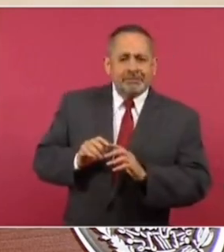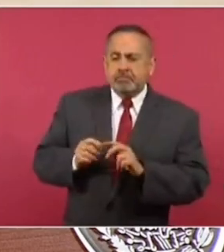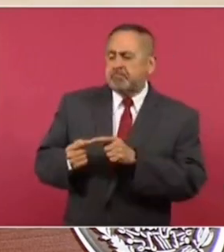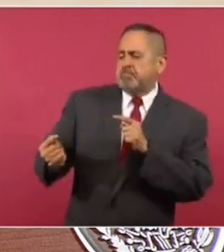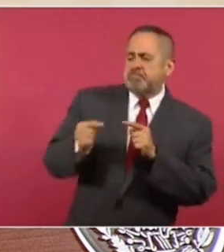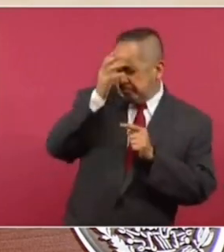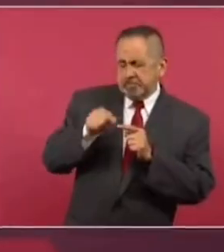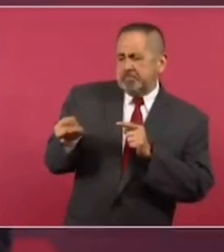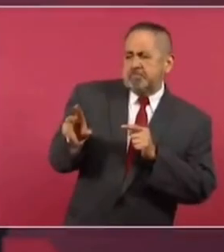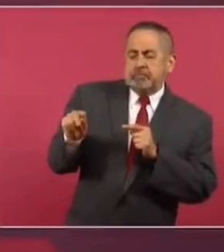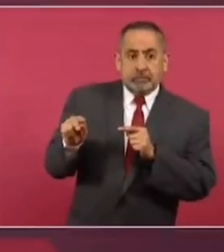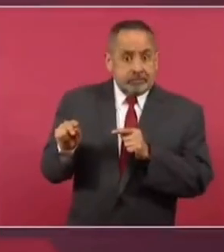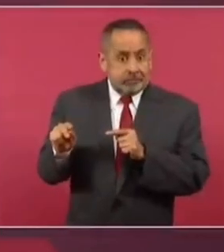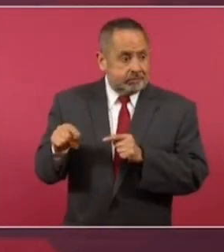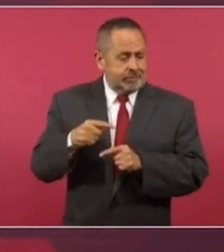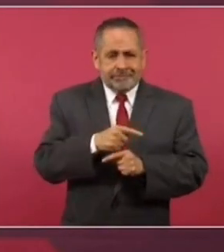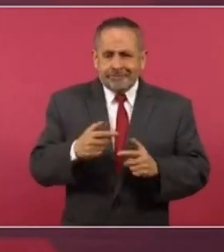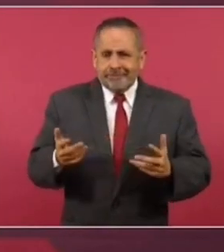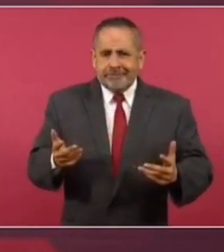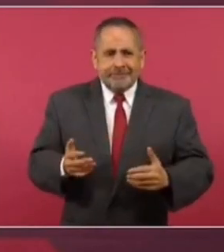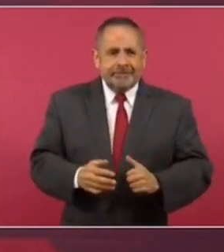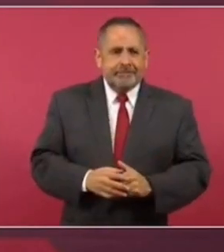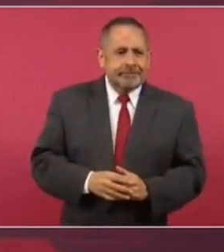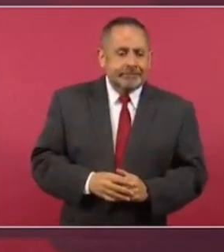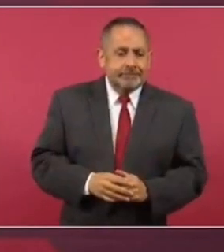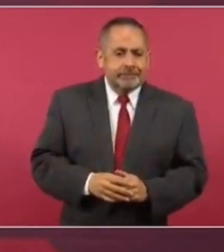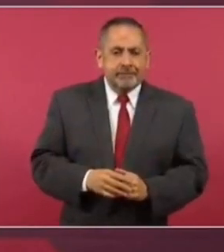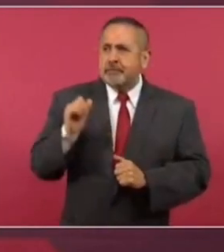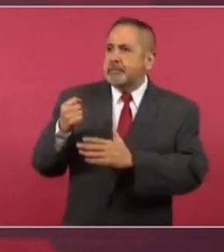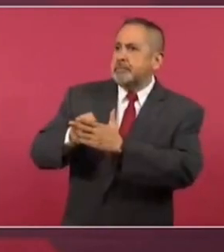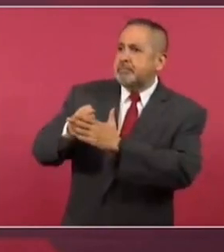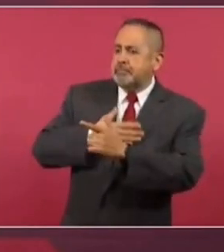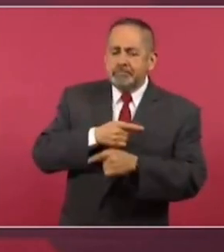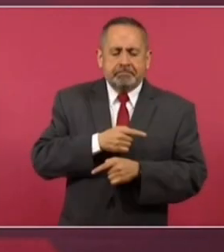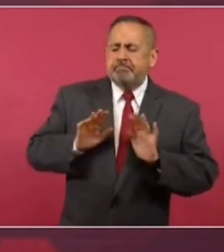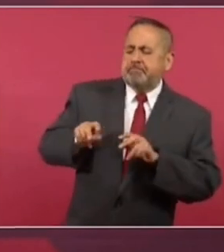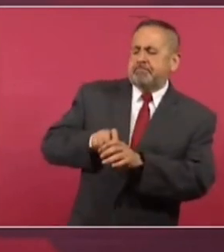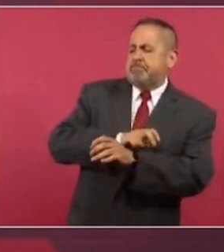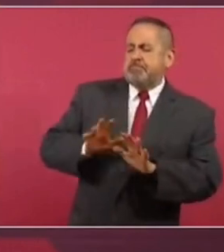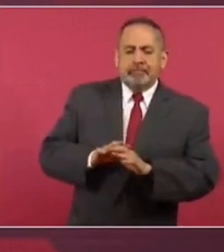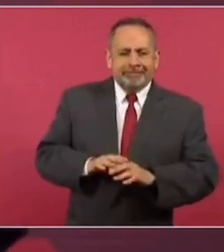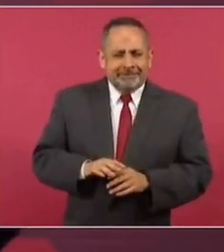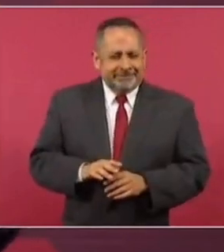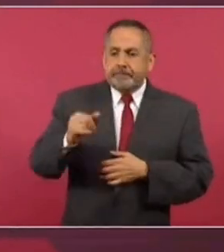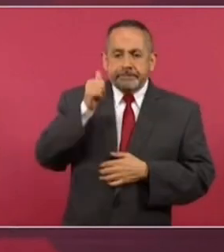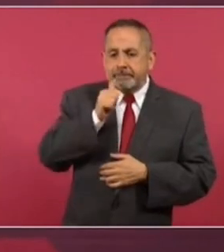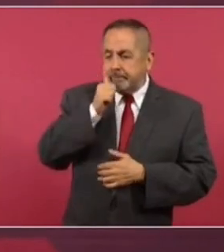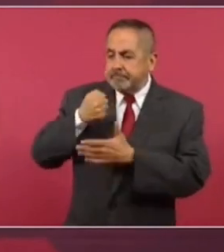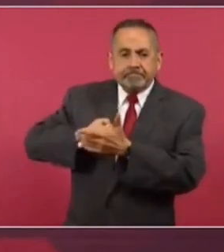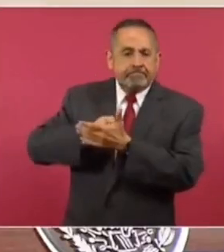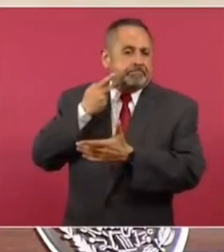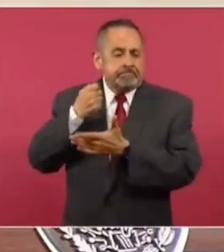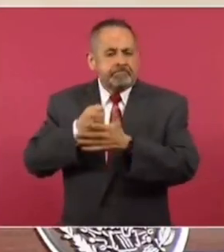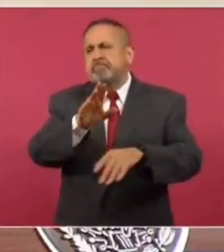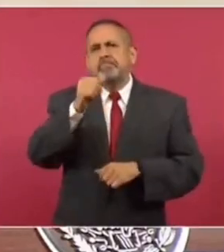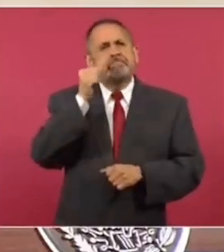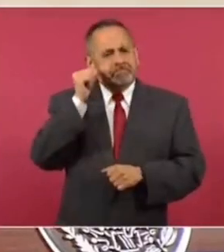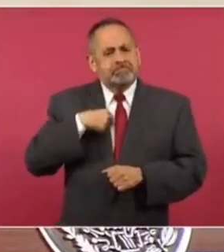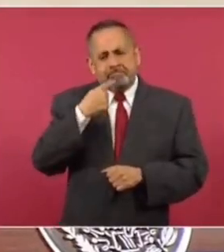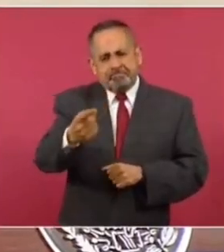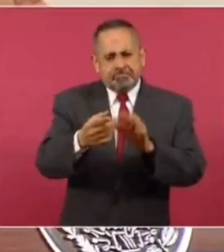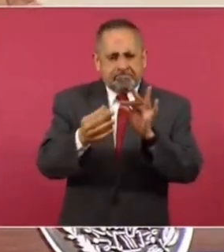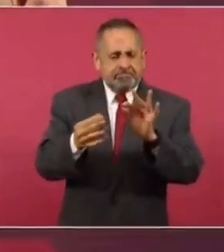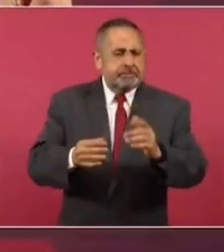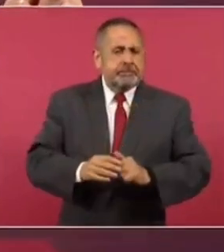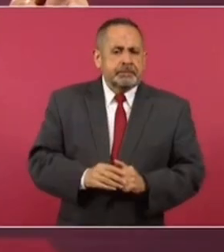se oponen a cualquier causa, ¿no? Justa. Es como verse en un espejo, pues. Ayer hablaba yo de